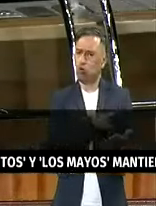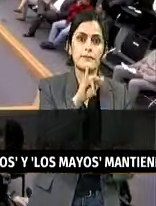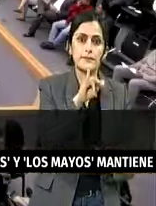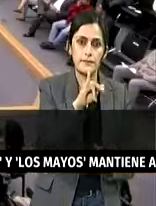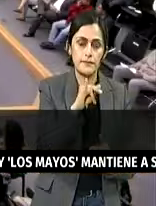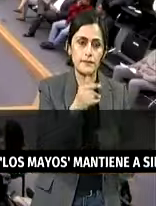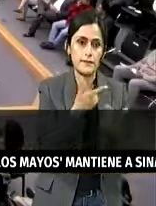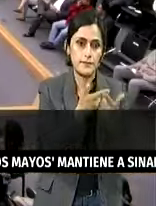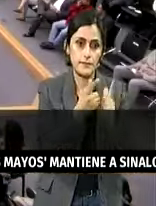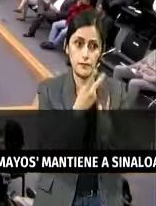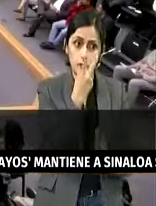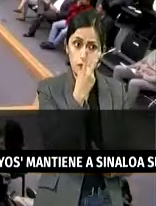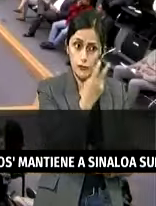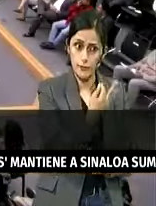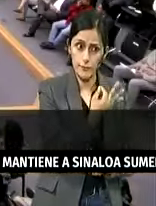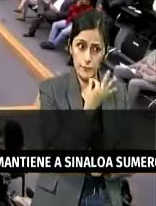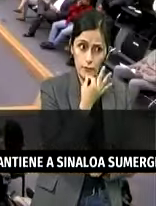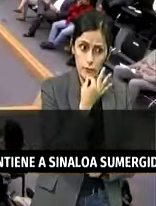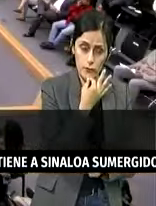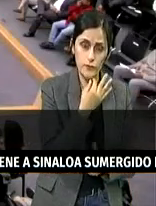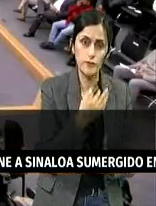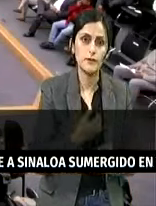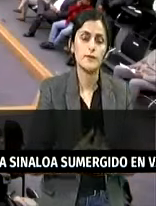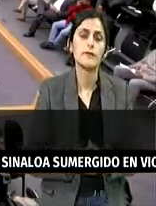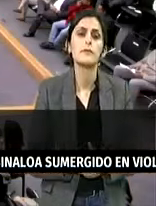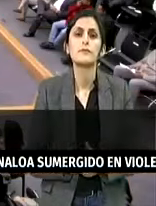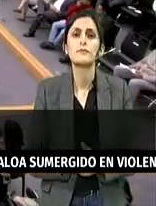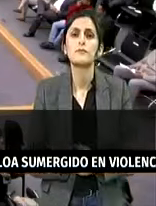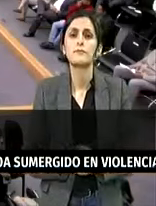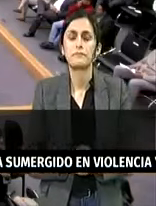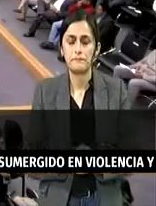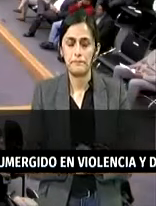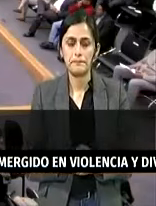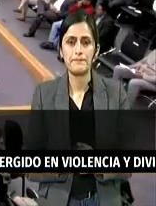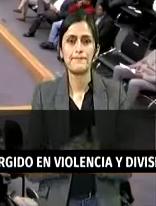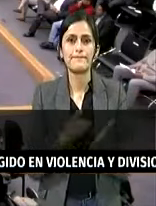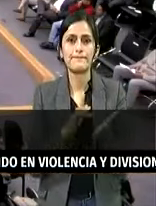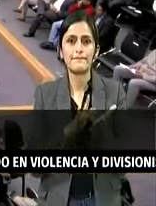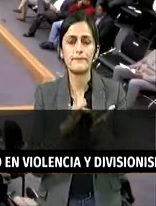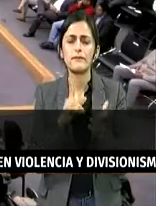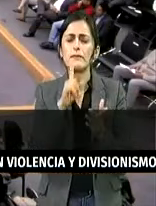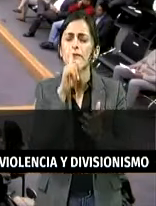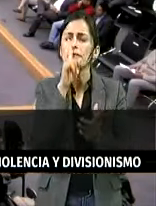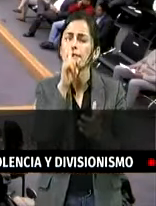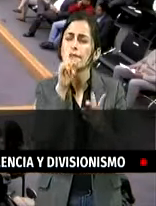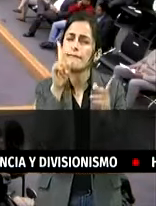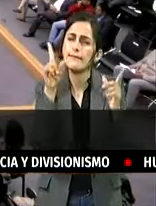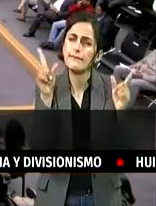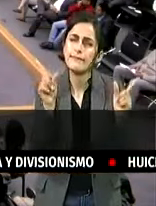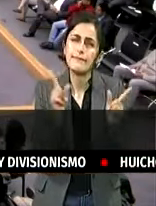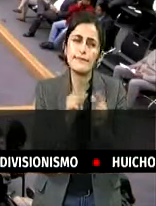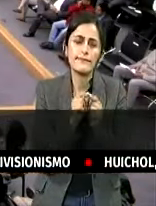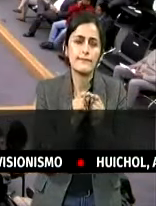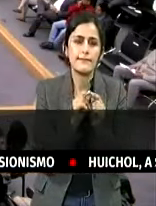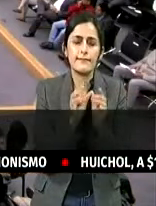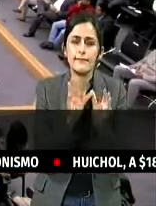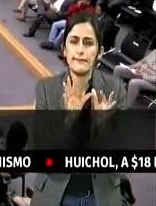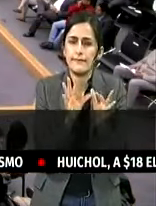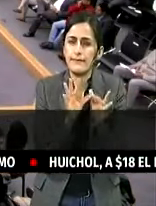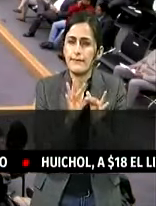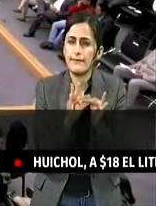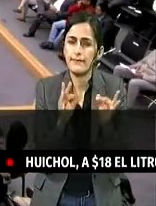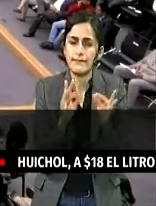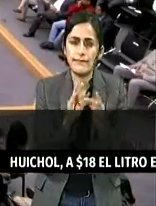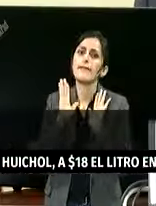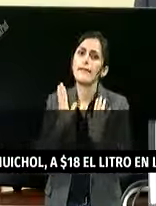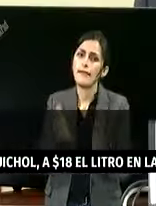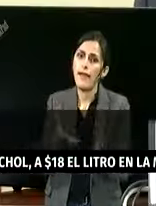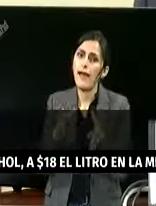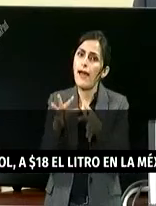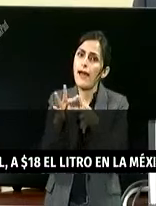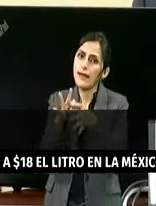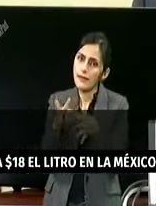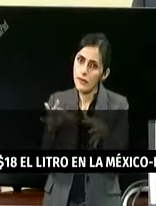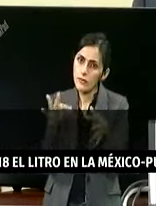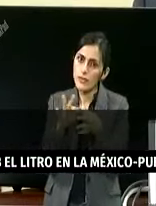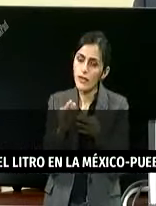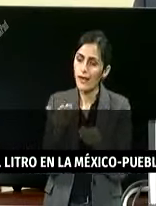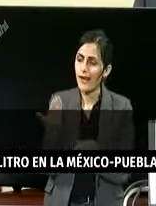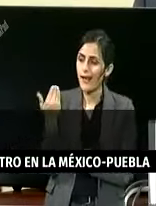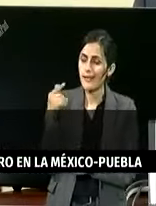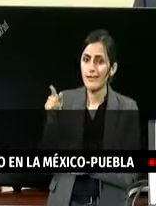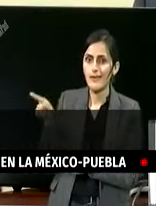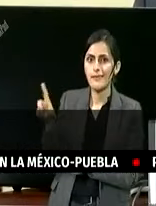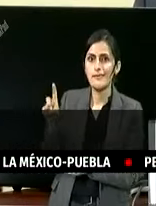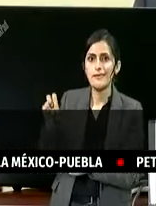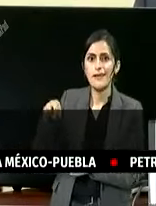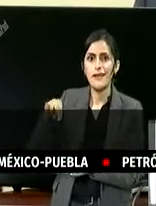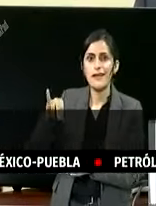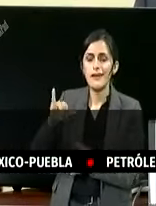coalición encabezada por Morena tendría 82 senadores, lo cual son dos senadores menos de la mayoría relativa,